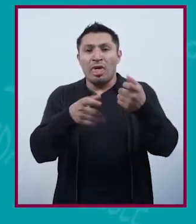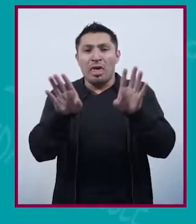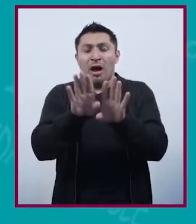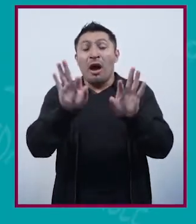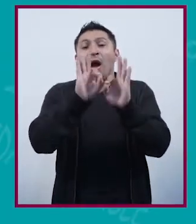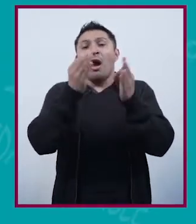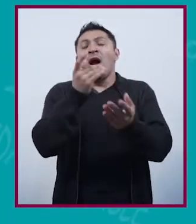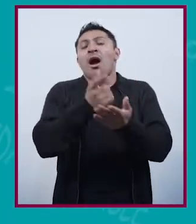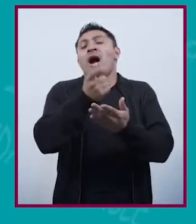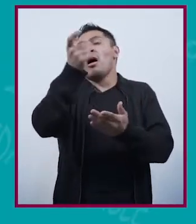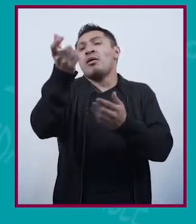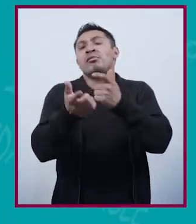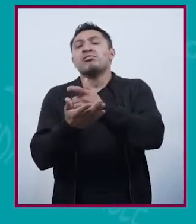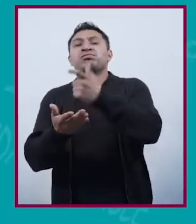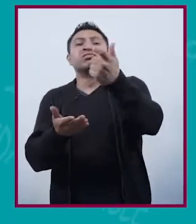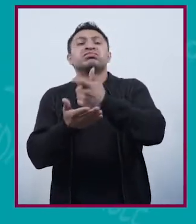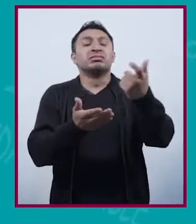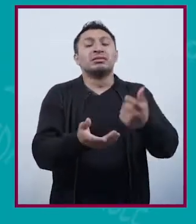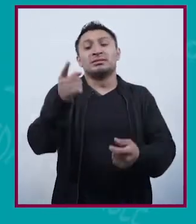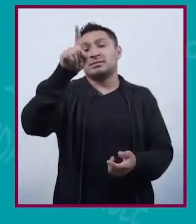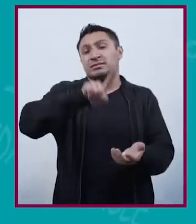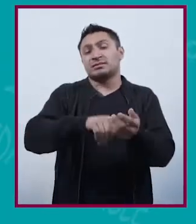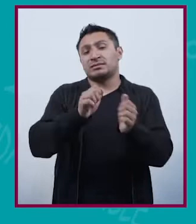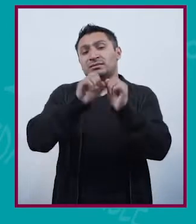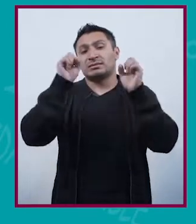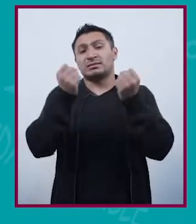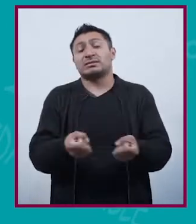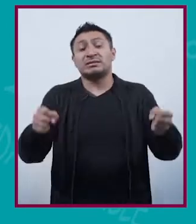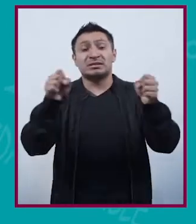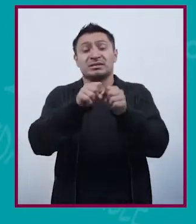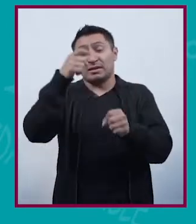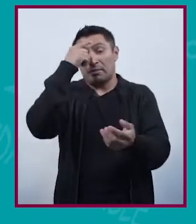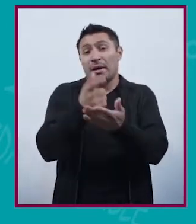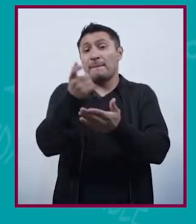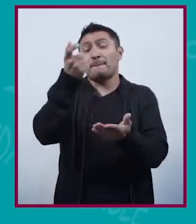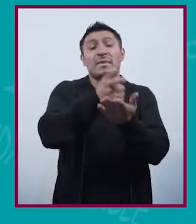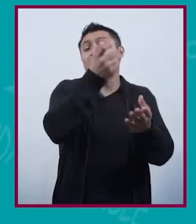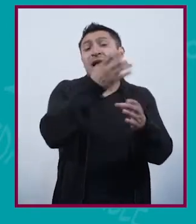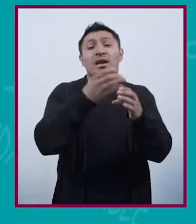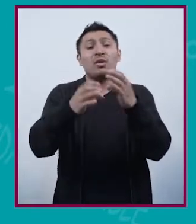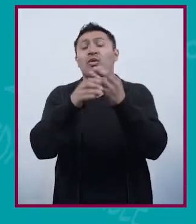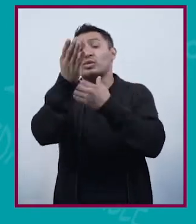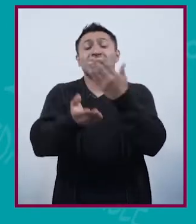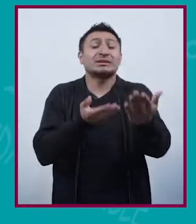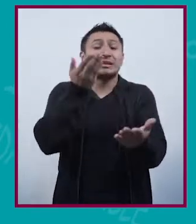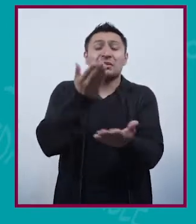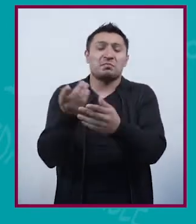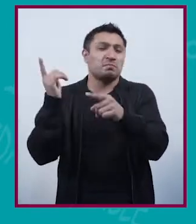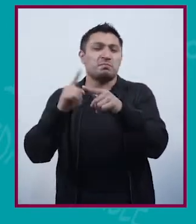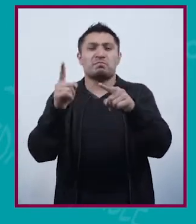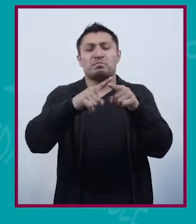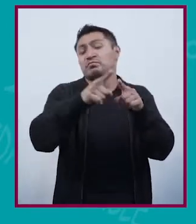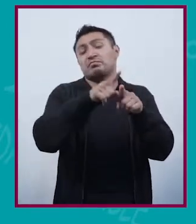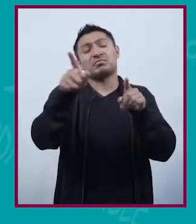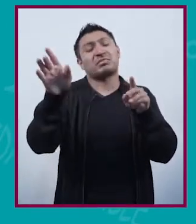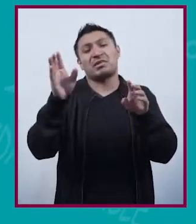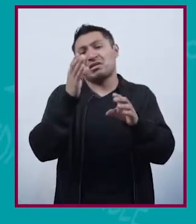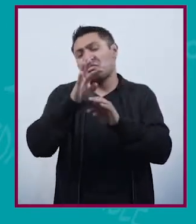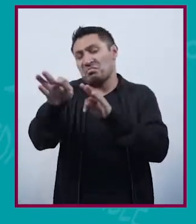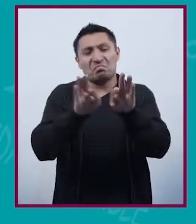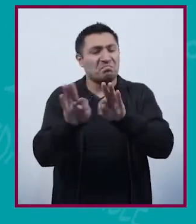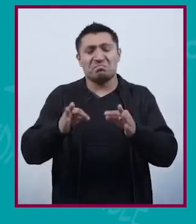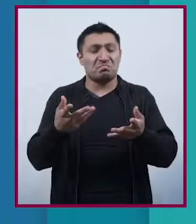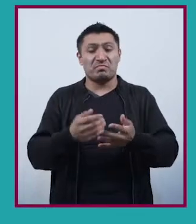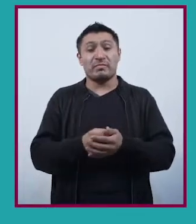dinero es un medio de pago. Dentro de una sociedad es aceptado para el pago de bienes, productos y servicios o cualquier tipo de